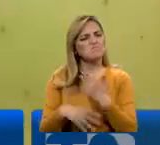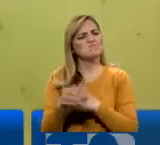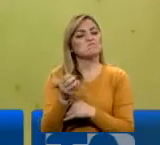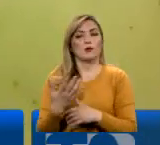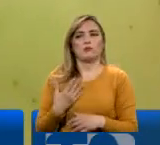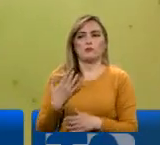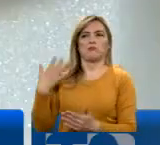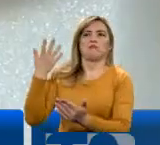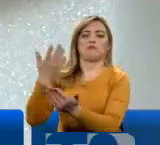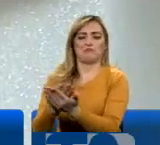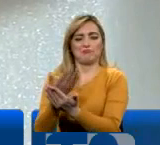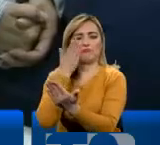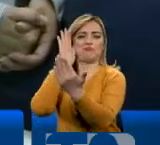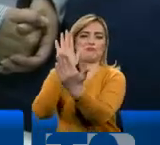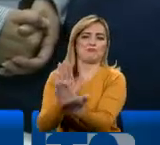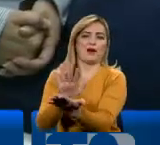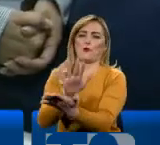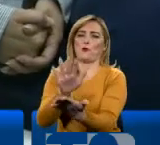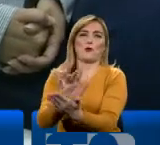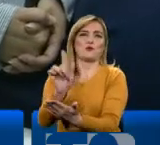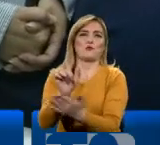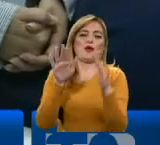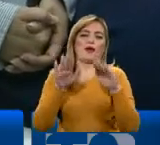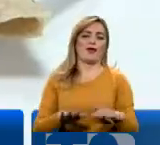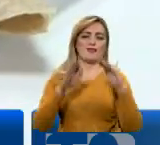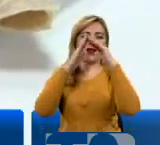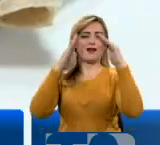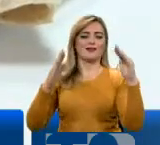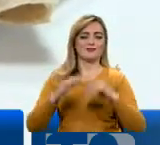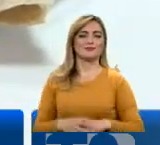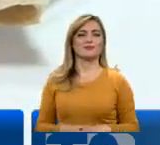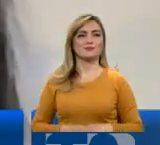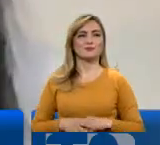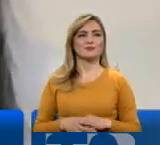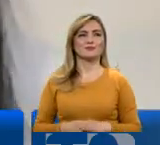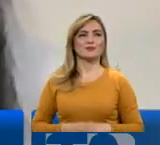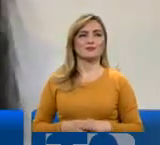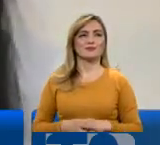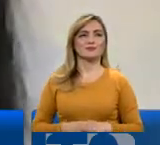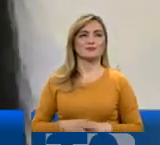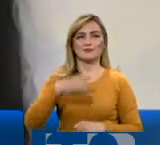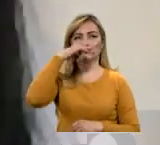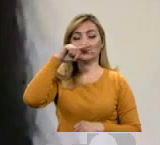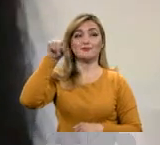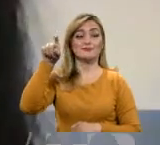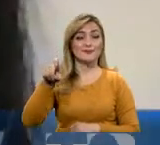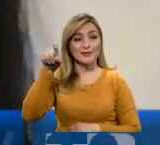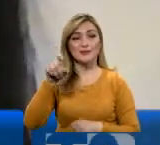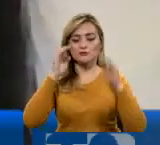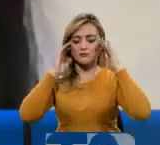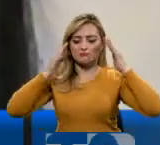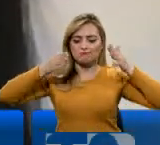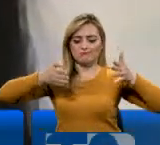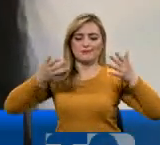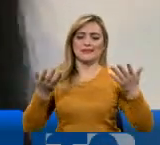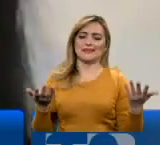ahora que no deben ir presencialmente a escuelas y colegios y que van a recibir clases desde casa. Los niños van a necesitar un poco más de concentración al